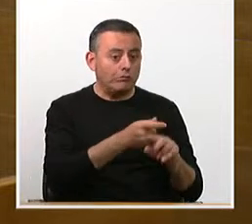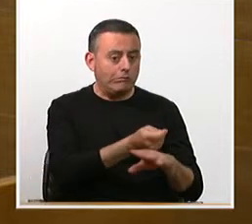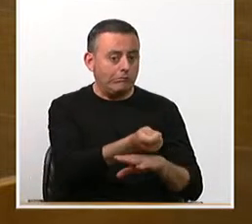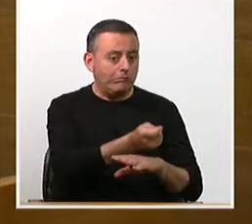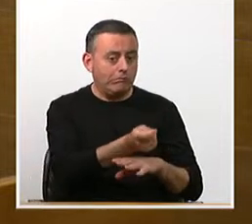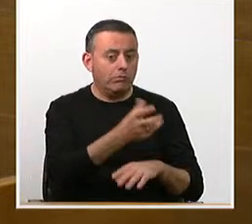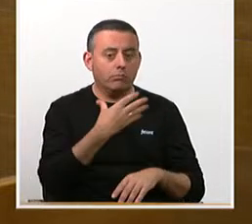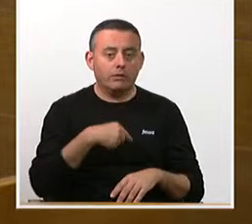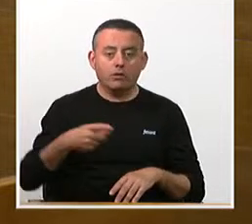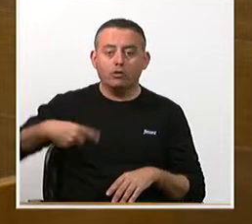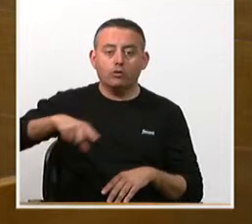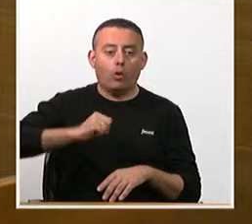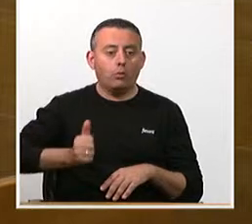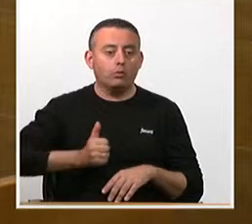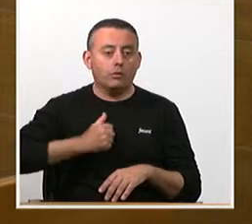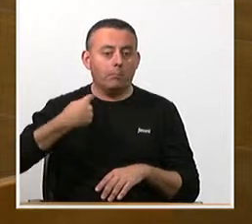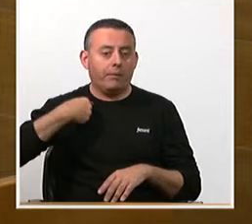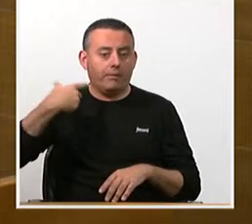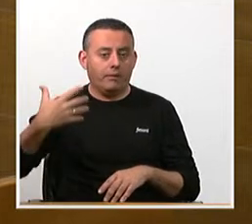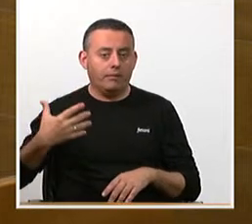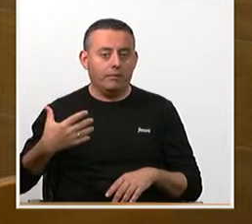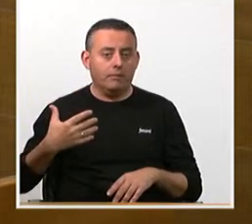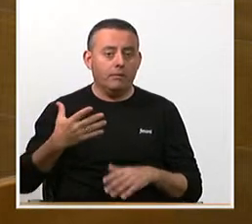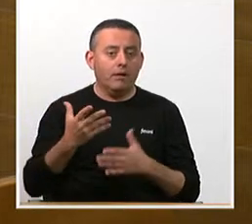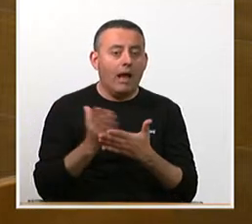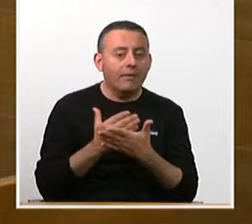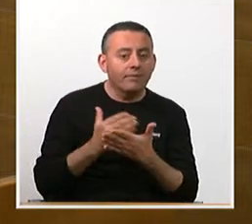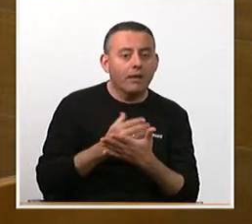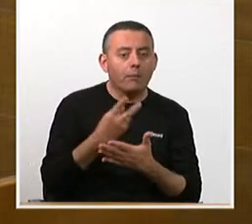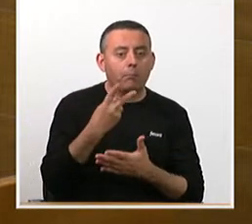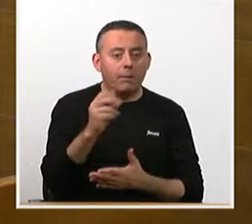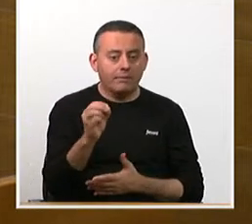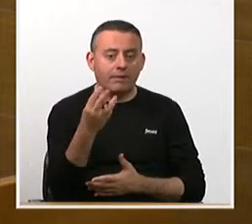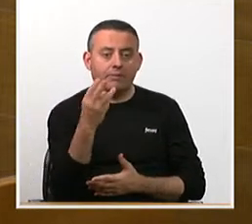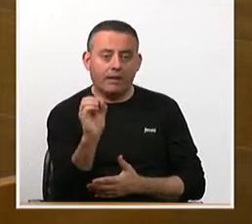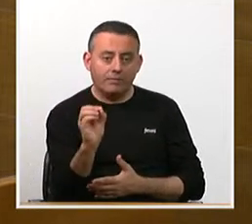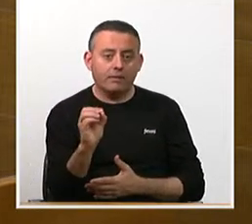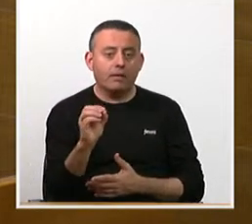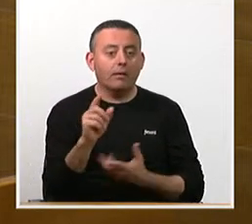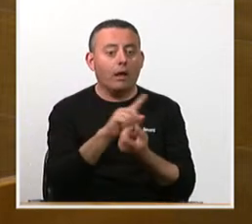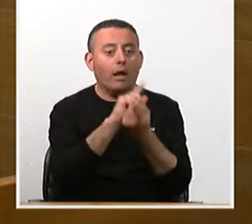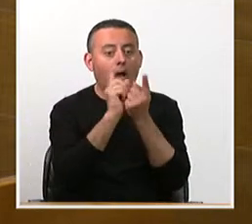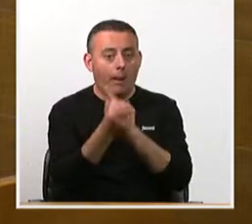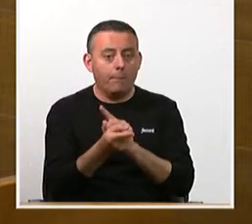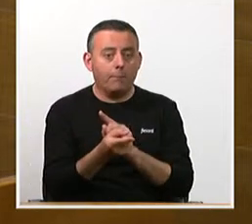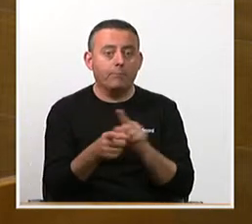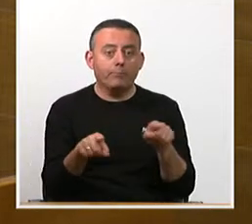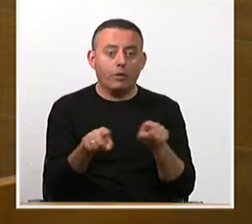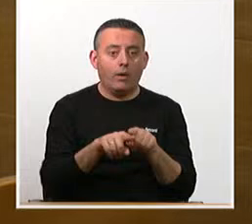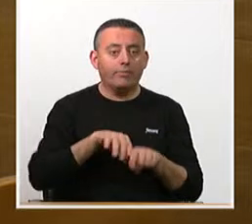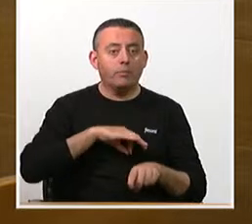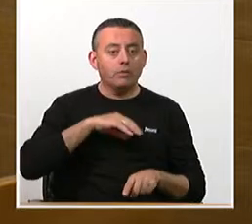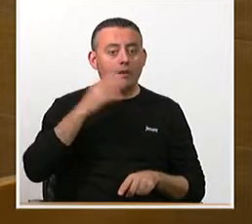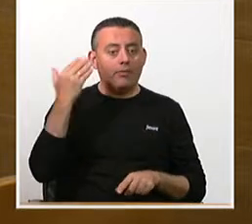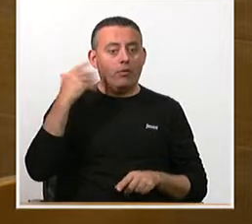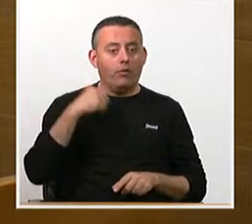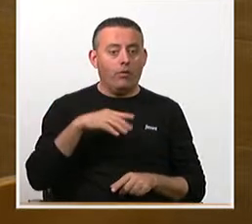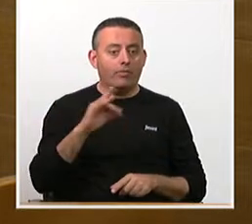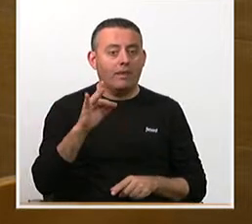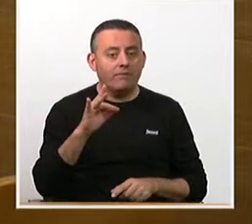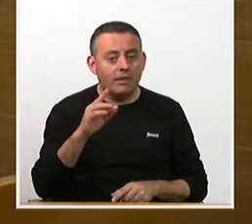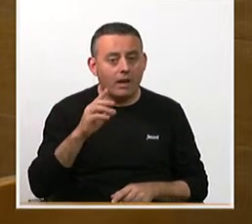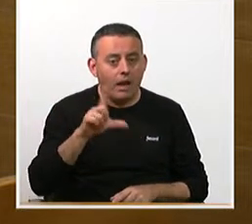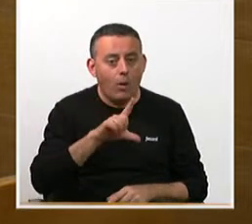la Unión Europea la agenda 2030 es motor de de suspenciones lo dijo ayer el diputado David López Europa es la